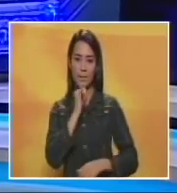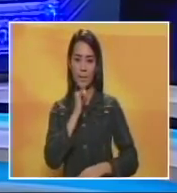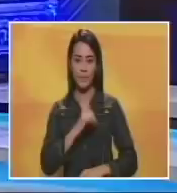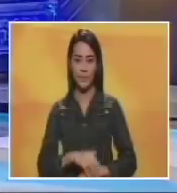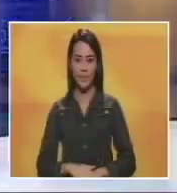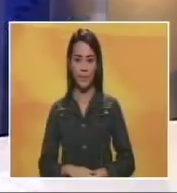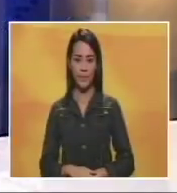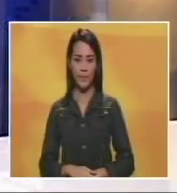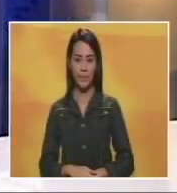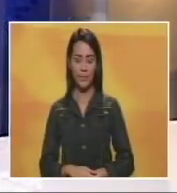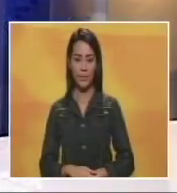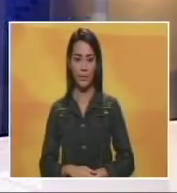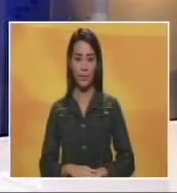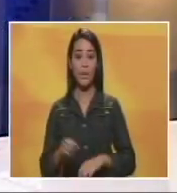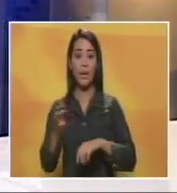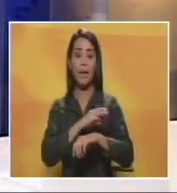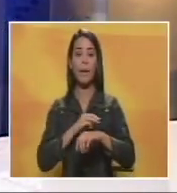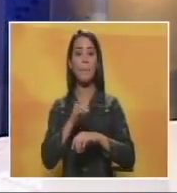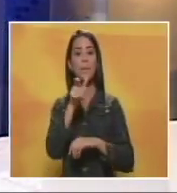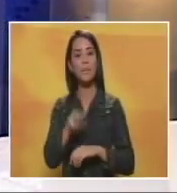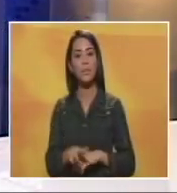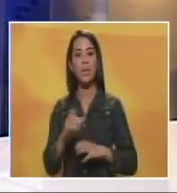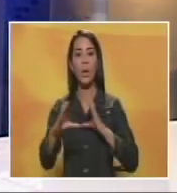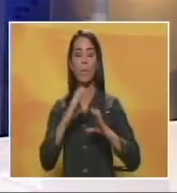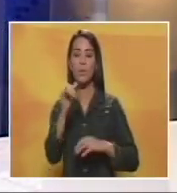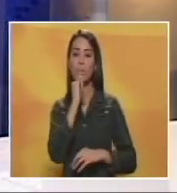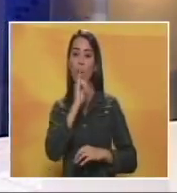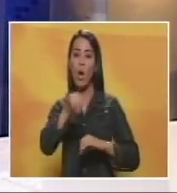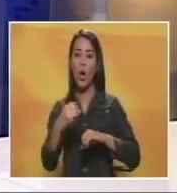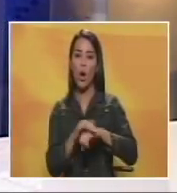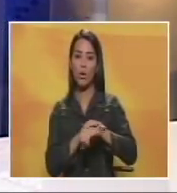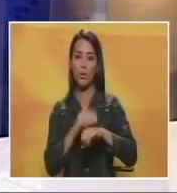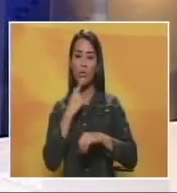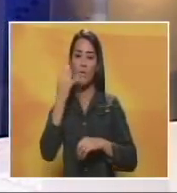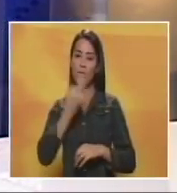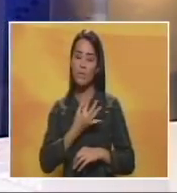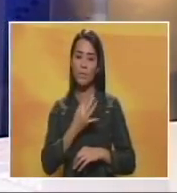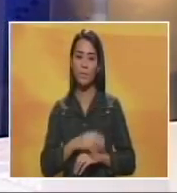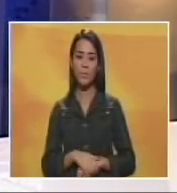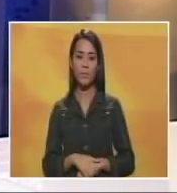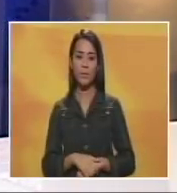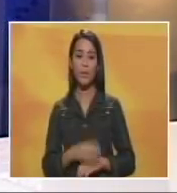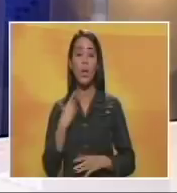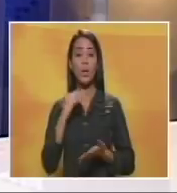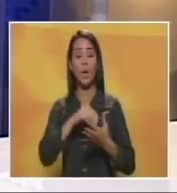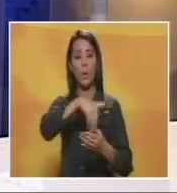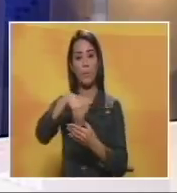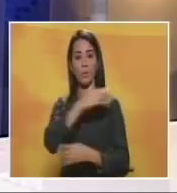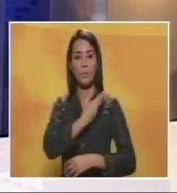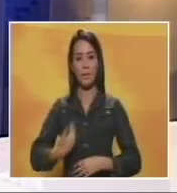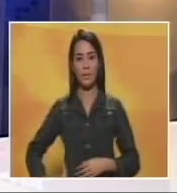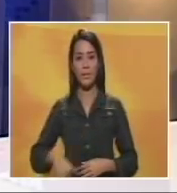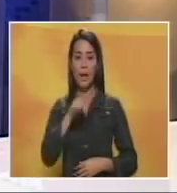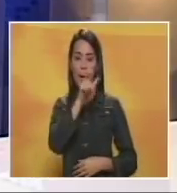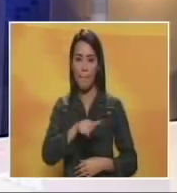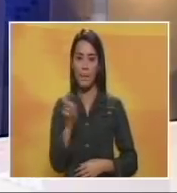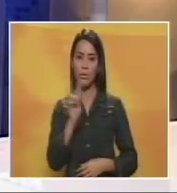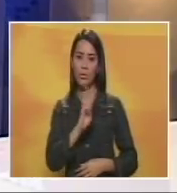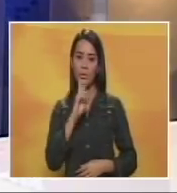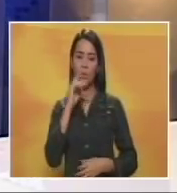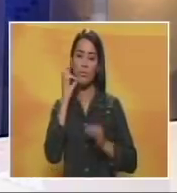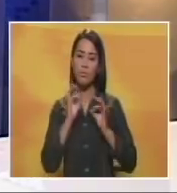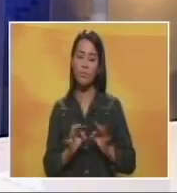noticias. El ministro de Comunicación e Información, Jorge Rodríguez, ratificó que con los pasados comicios presidenciales los venezolanos marcaron la